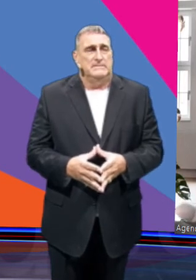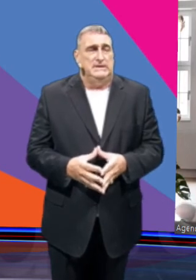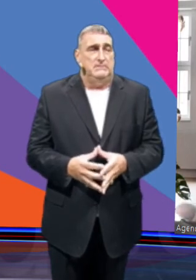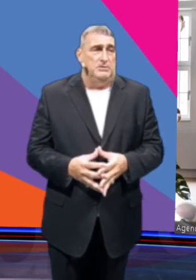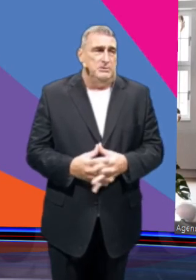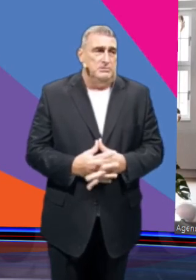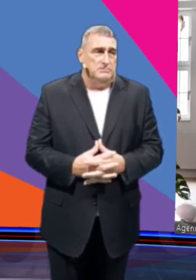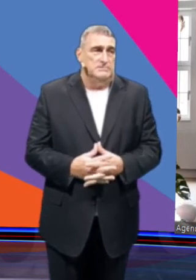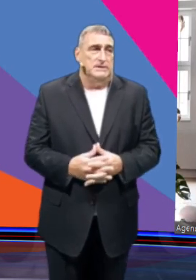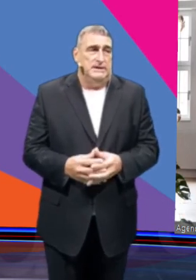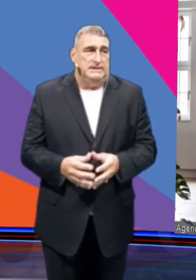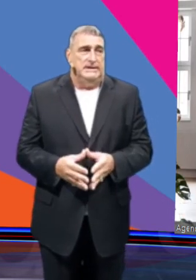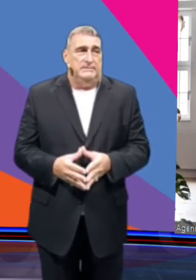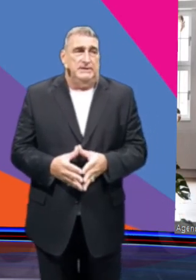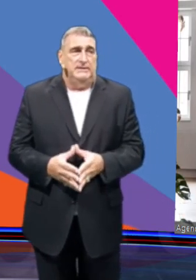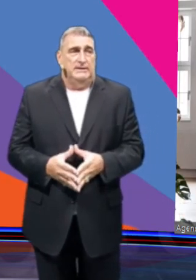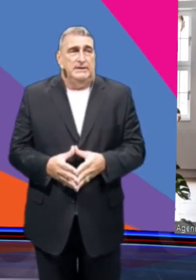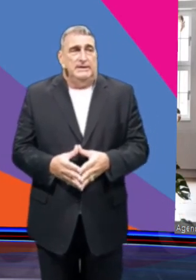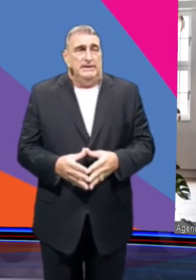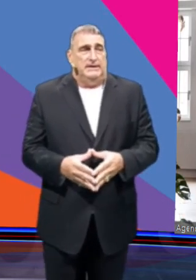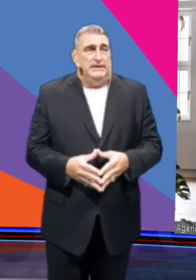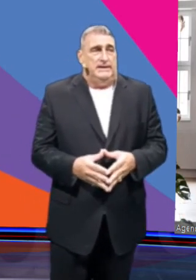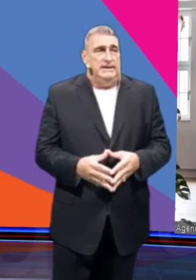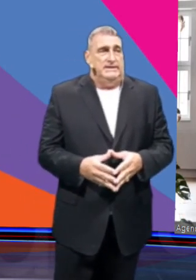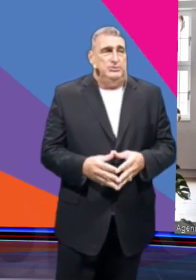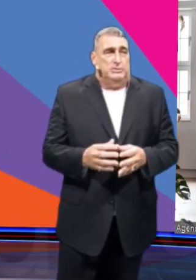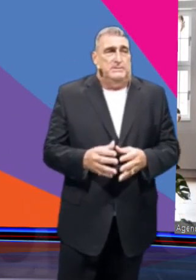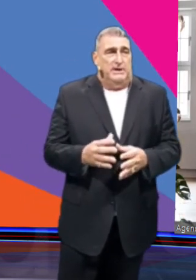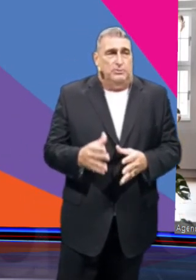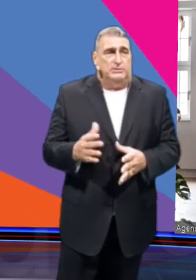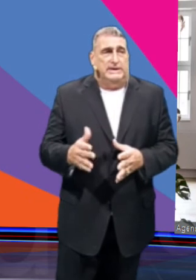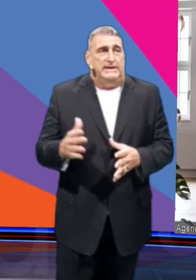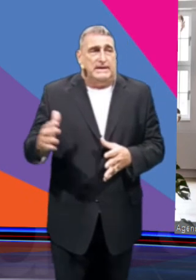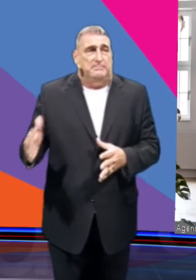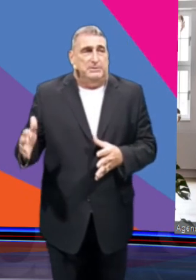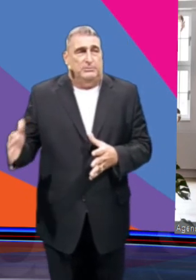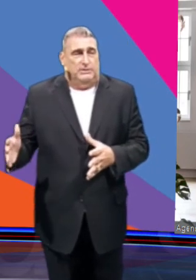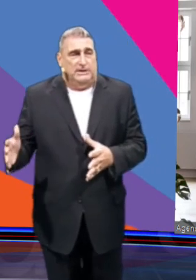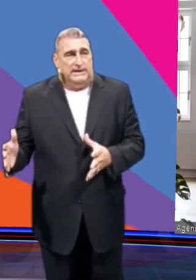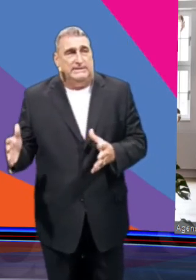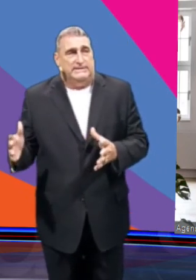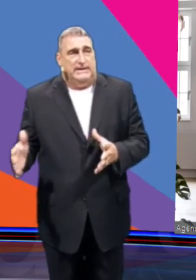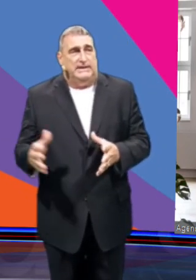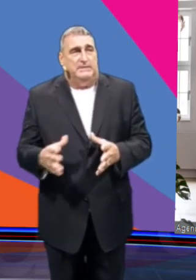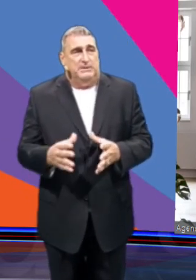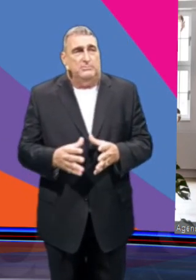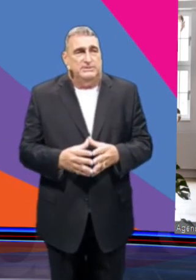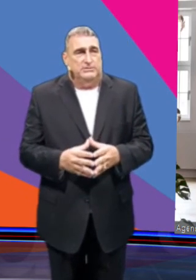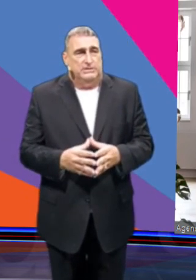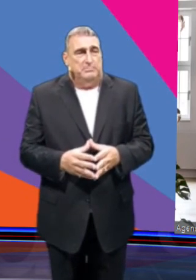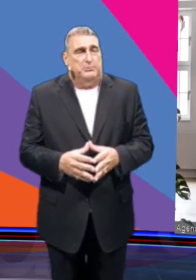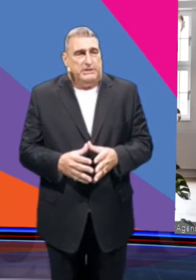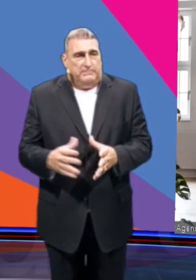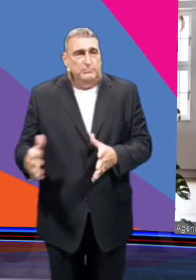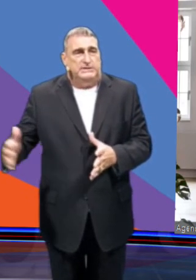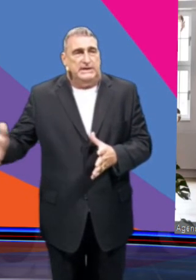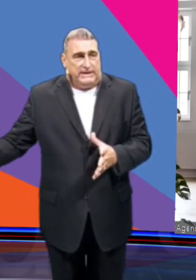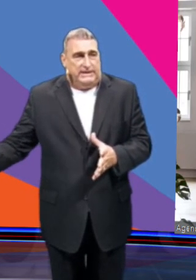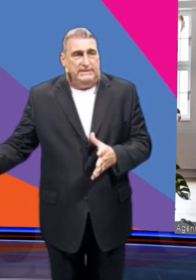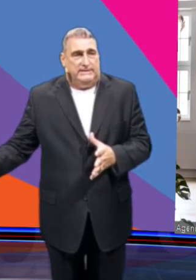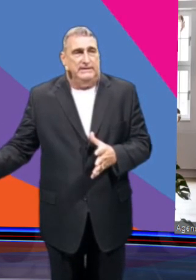Sí, bueno, pero a ver, si usted bajó tan rápido en la cantidad de edad de vacunación, es porque